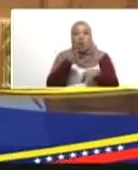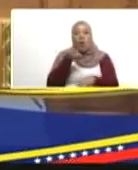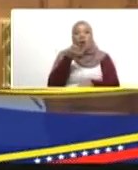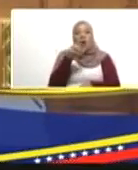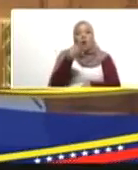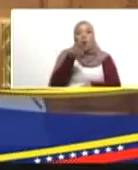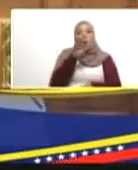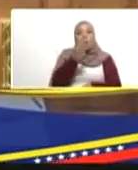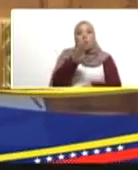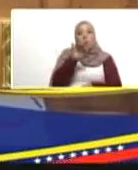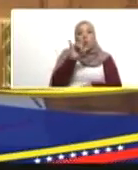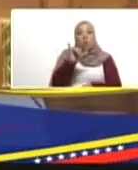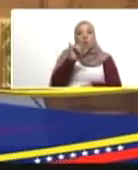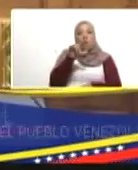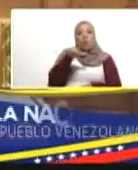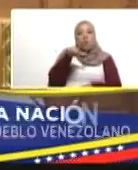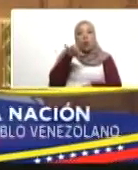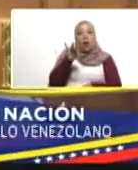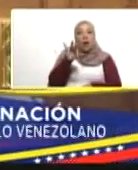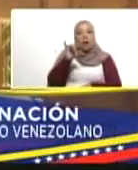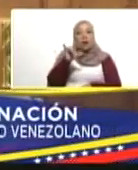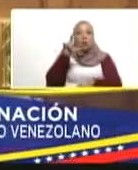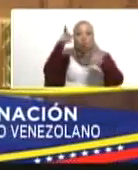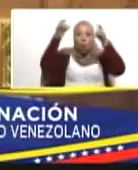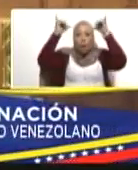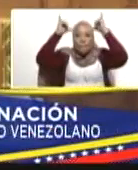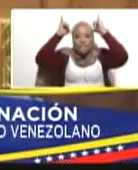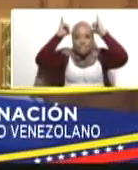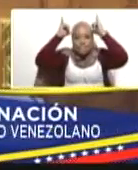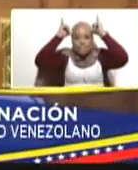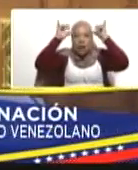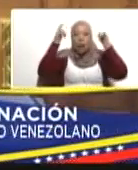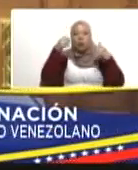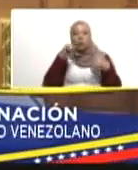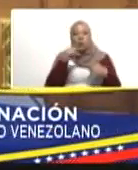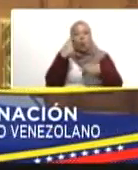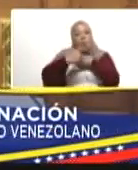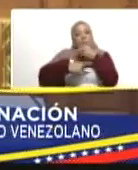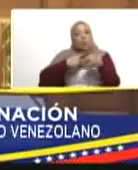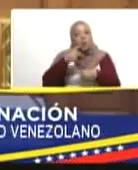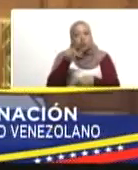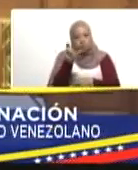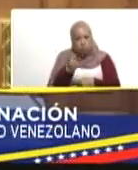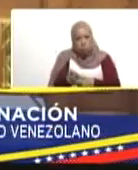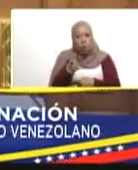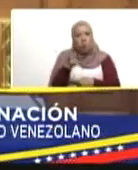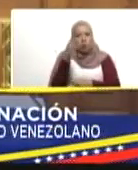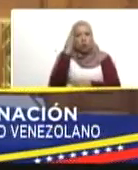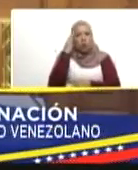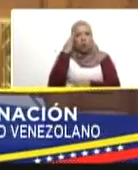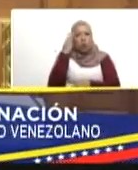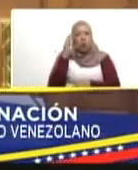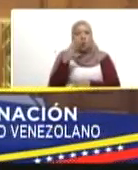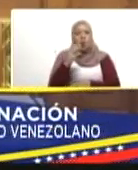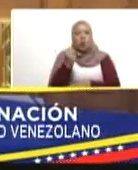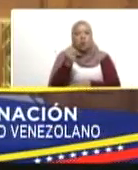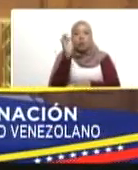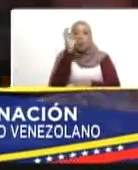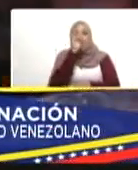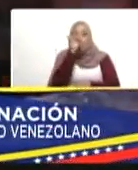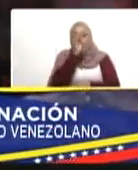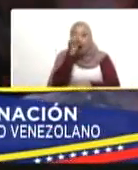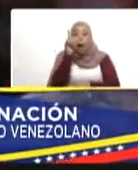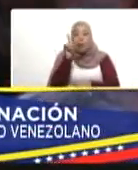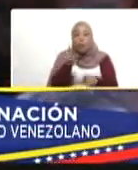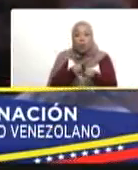bufalino importante Ricardo Sánchez tú eres productor de ovino y caprino